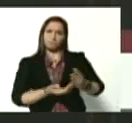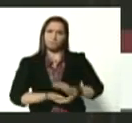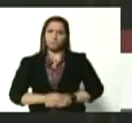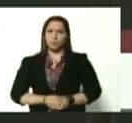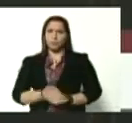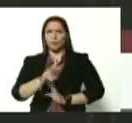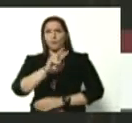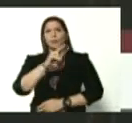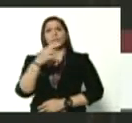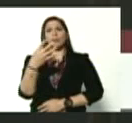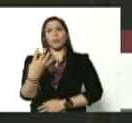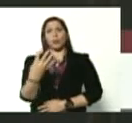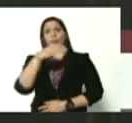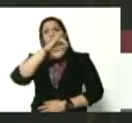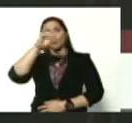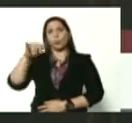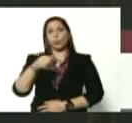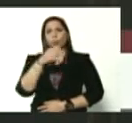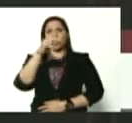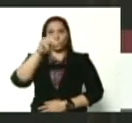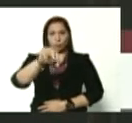24 de junio